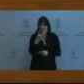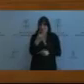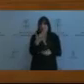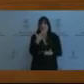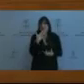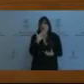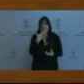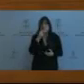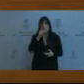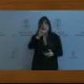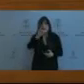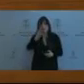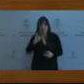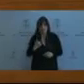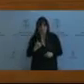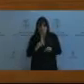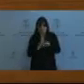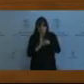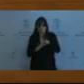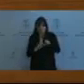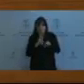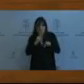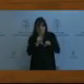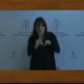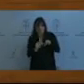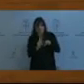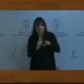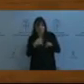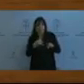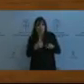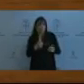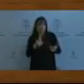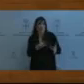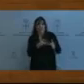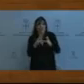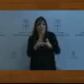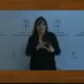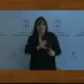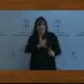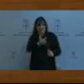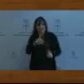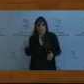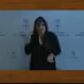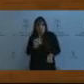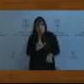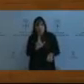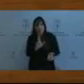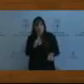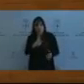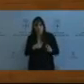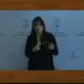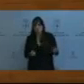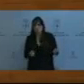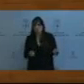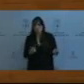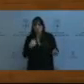solamente nacional, sino europeo. Lo que no les oído aquí para nada, pero a ningún grupo parlamentario es